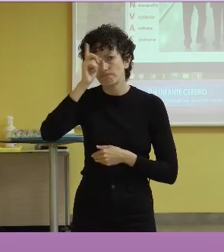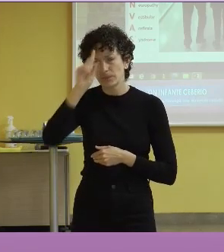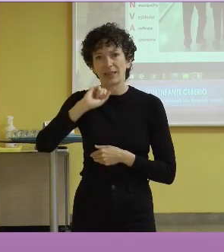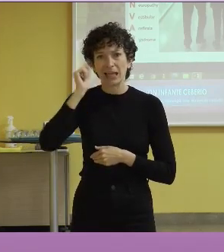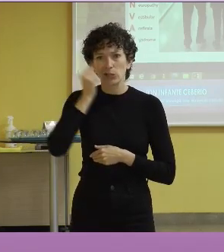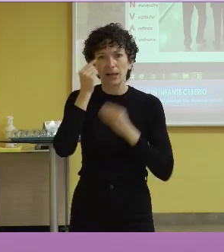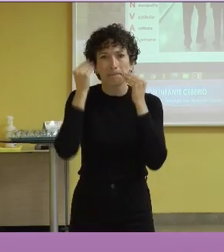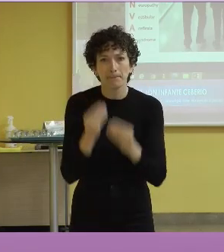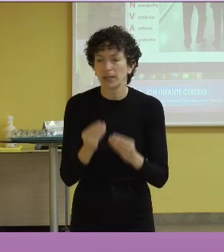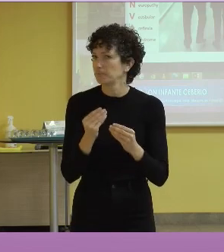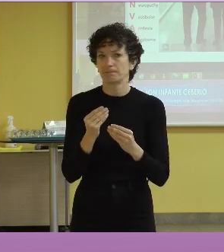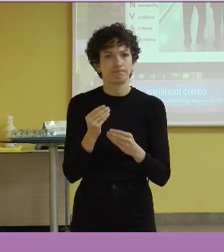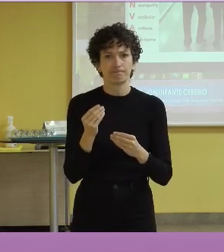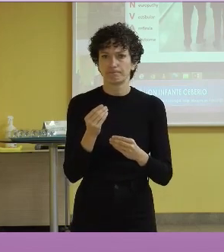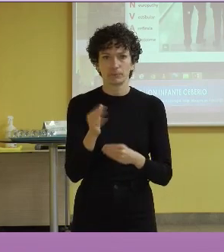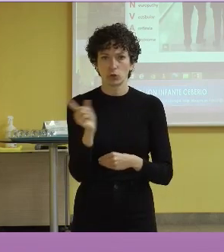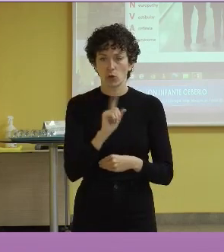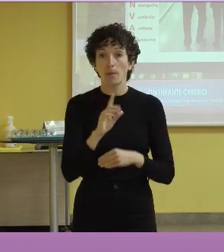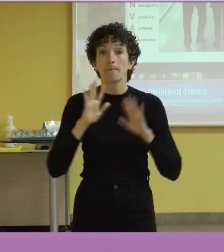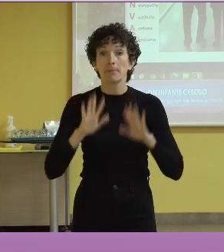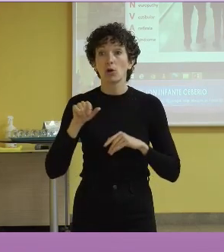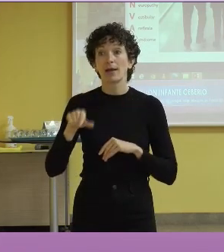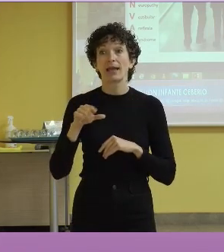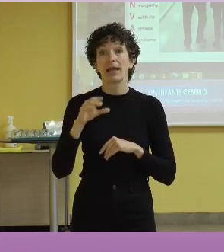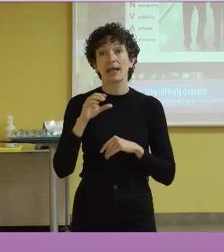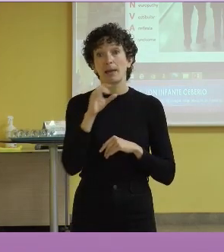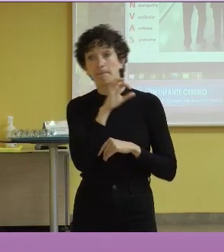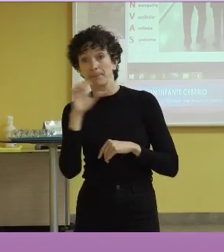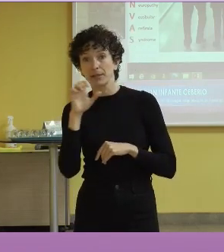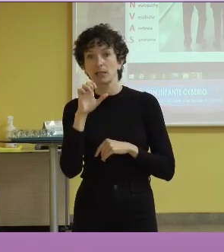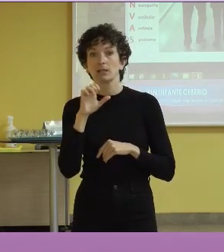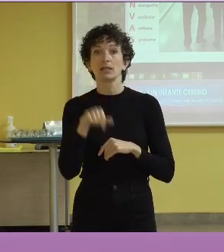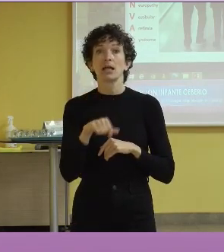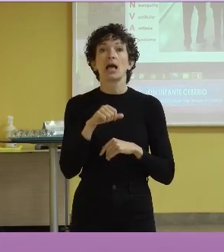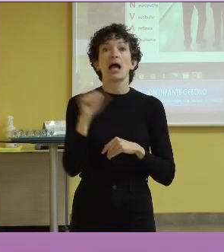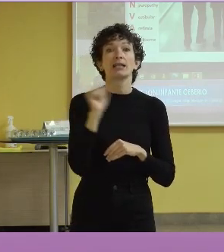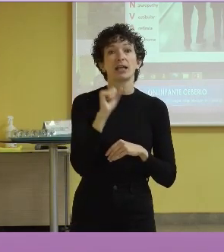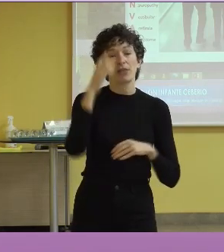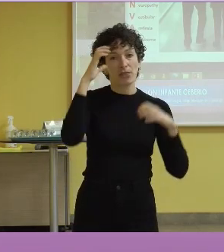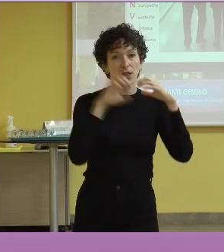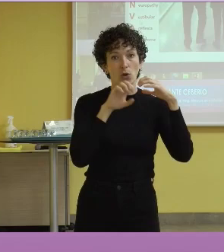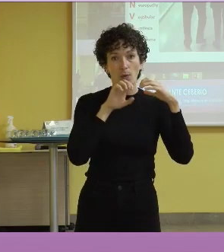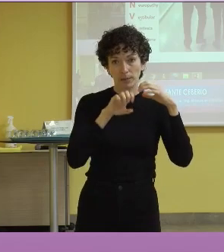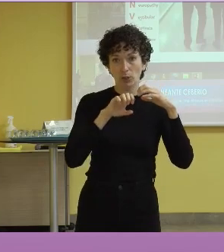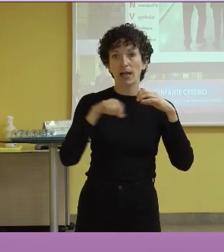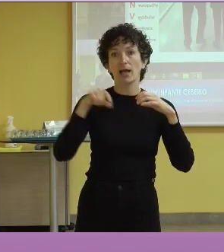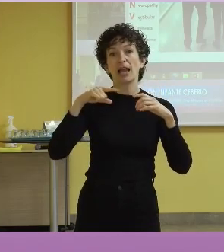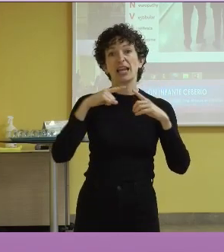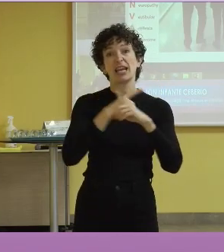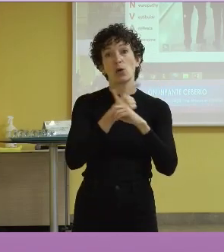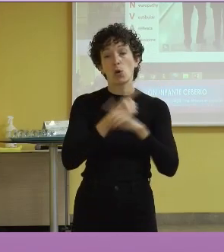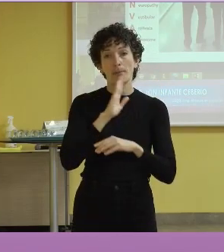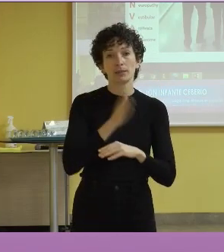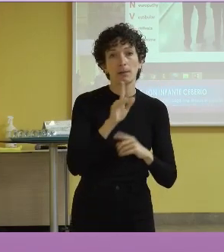infradiagnosticada. CANVAS realmente es un acrónimo que quiere decir ataxia cerebelosa, neuropatía y arreflexia vestibular.